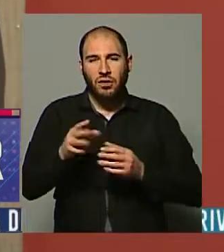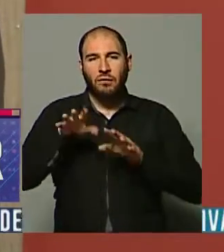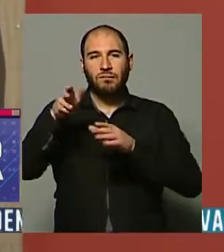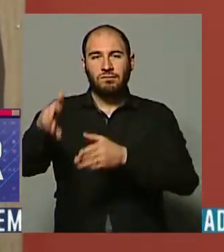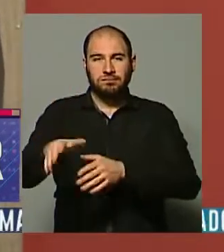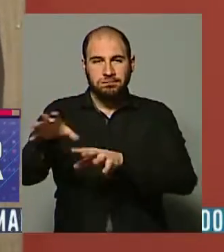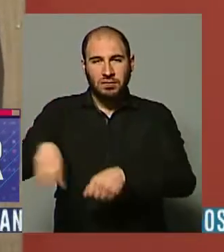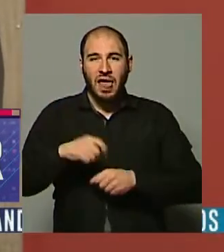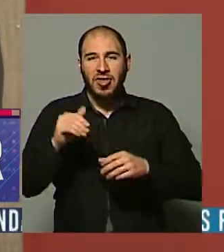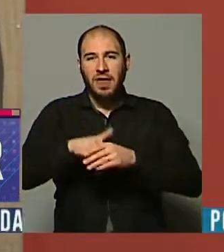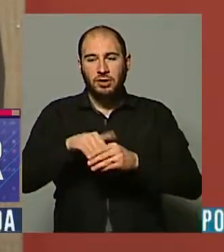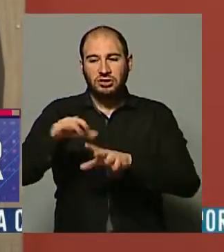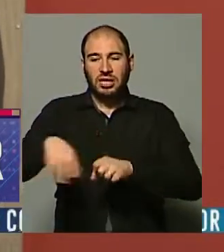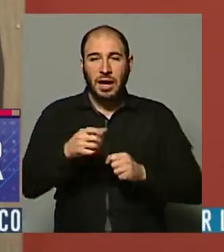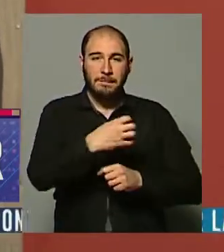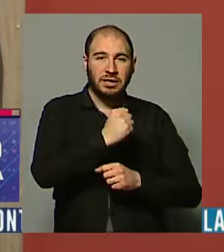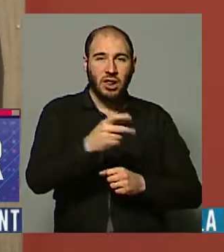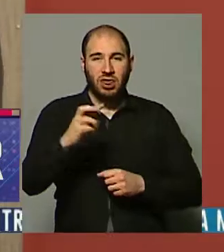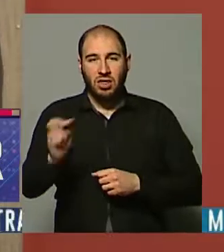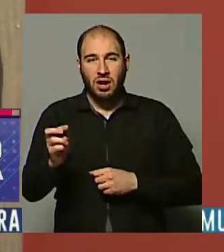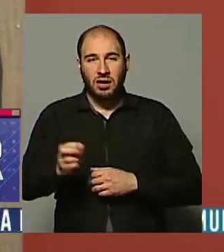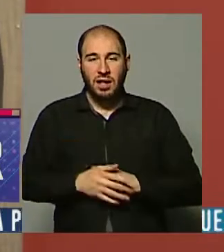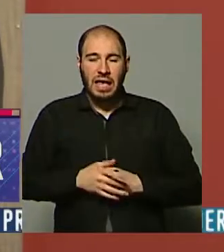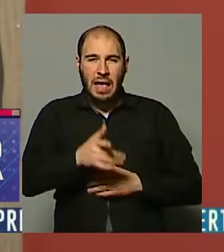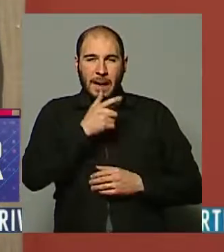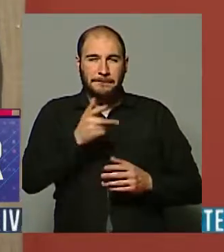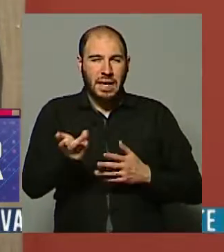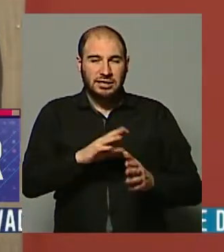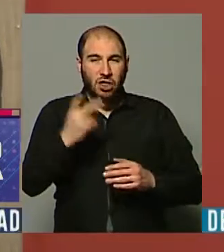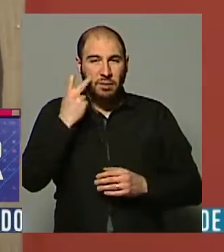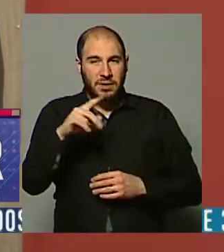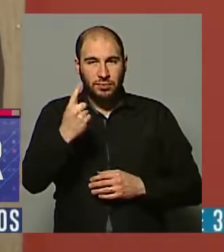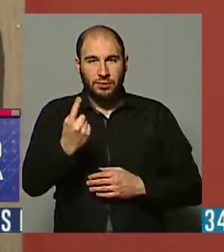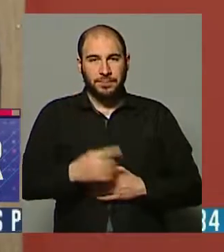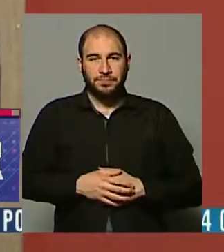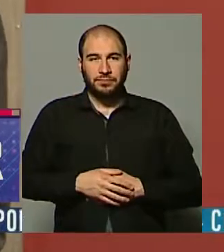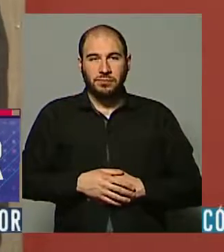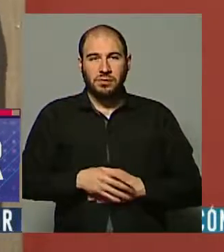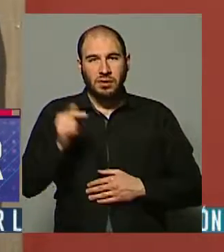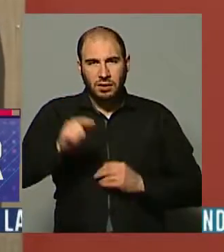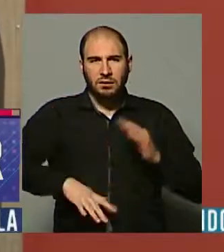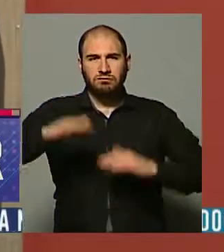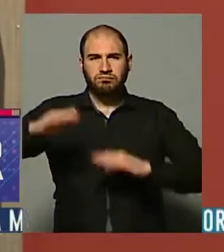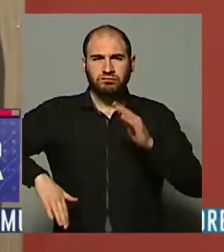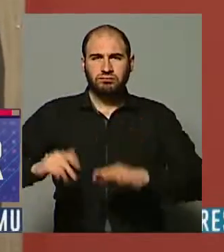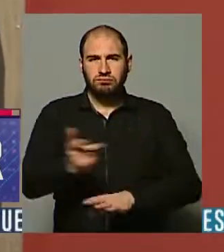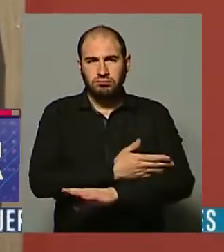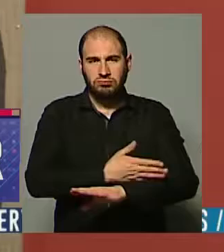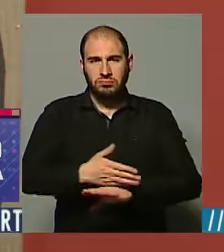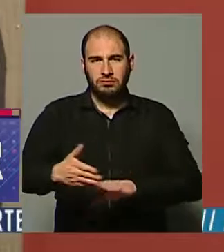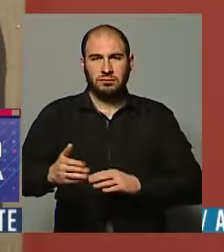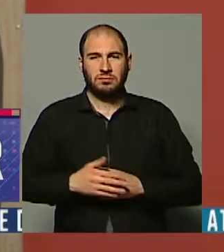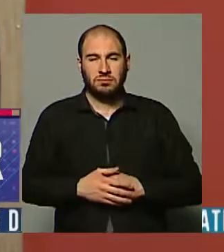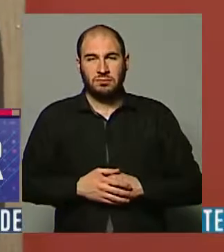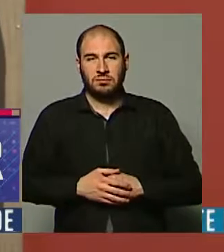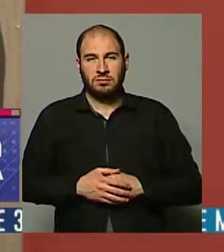sacar los depósitos, tanto en pesos como en dólares, algo similar a lo que ocurría en el 2001. por toda esta inestabilidad que se estaba generando